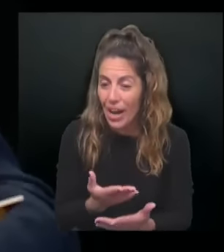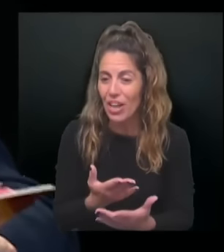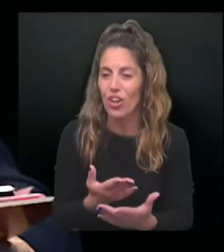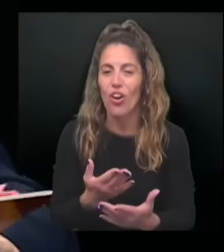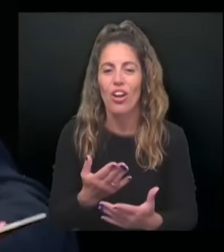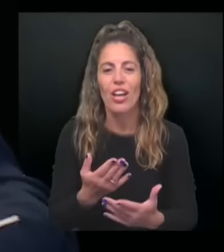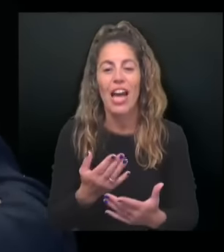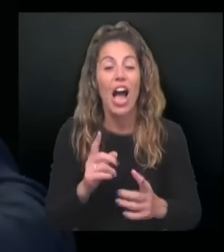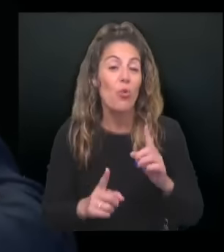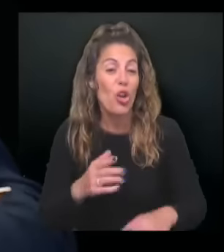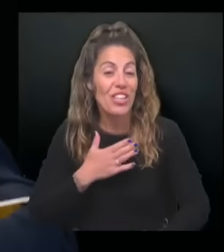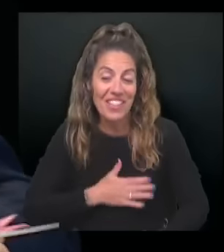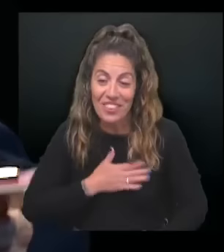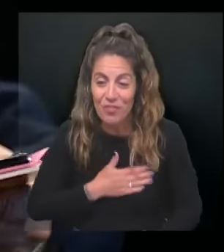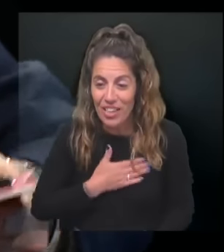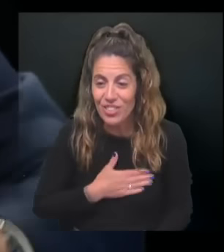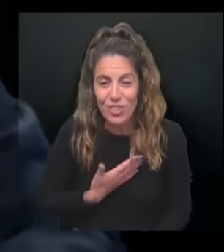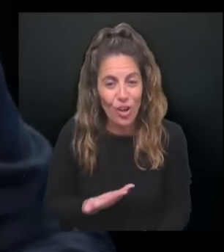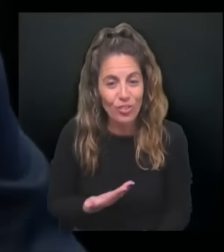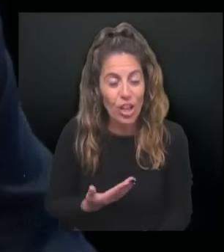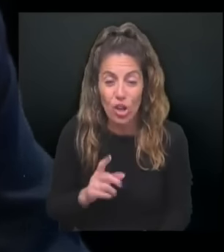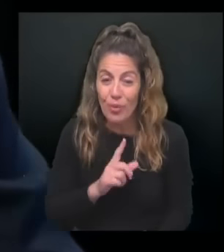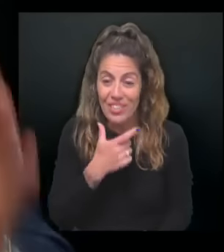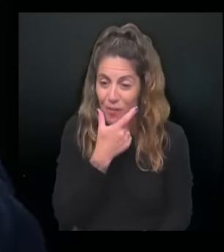algunos de satisfacción, como no debe ser nada fácil.